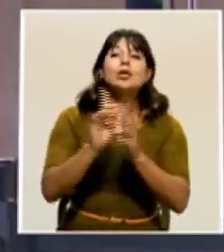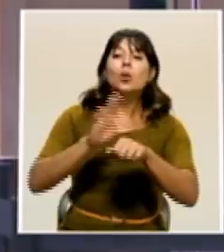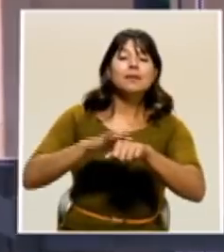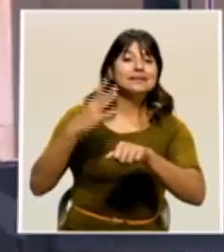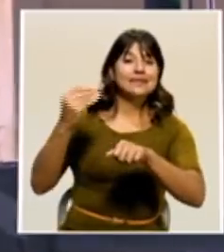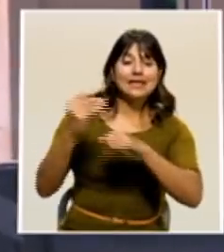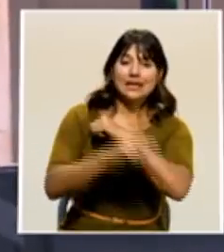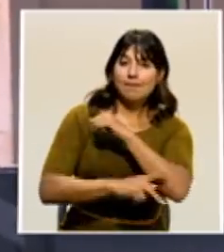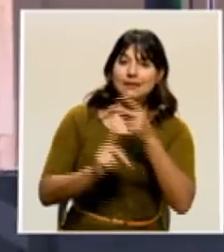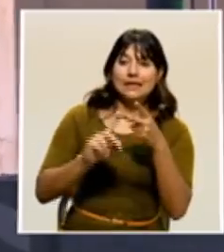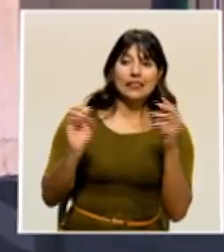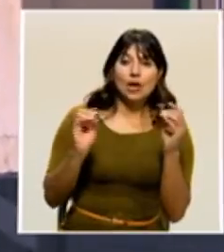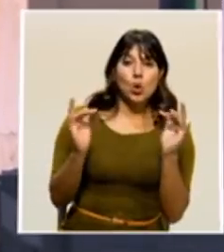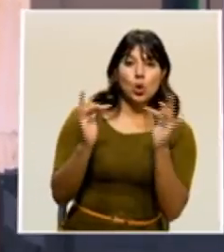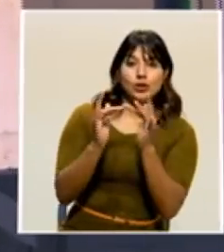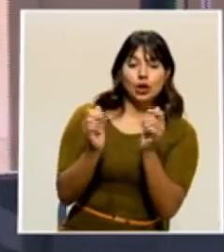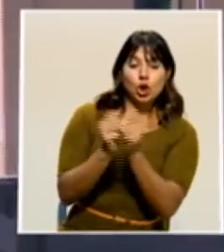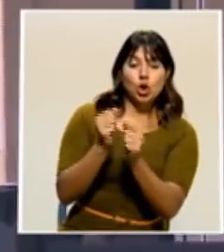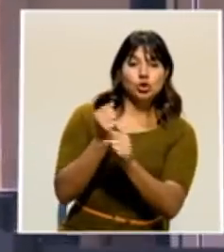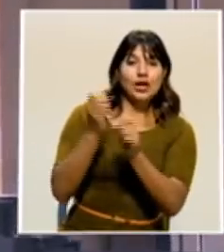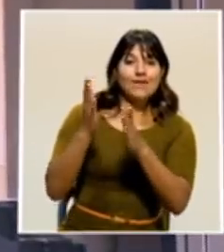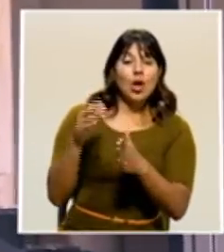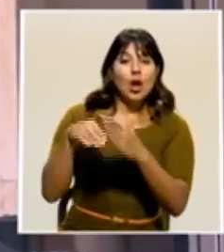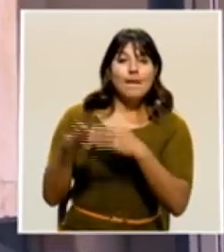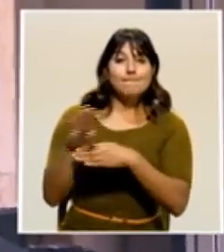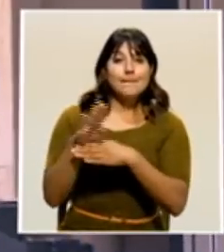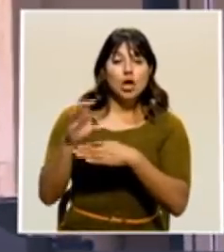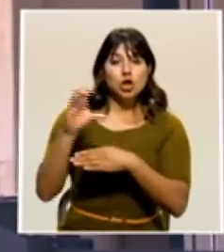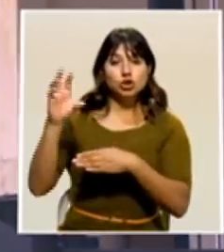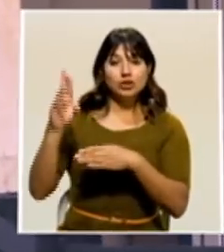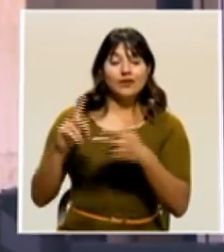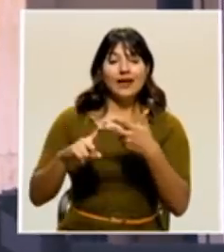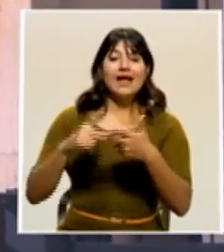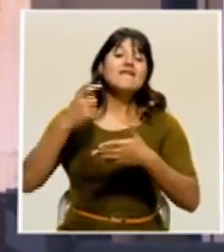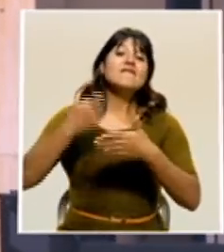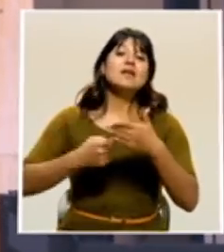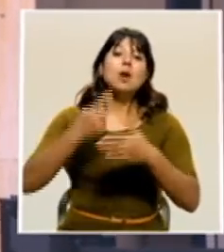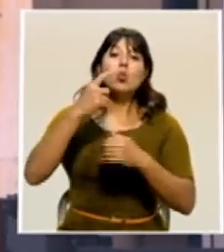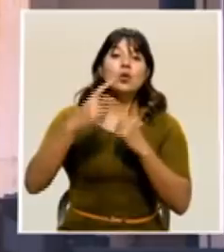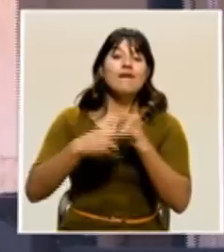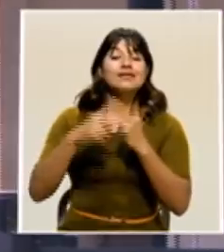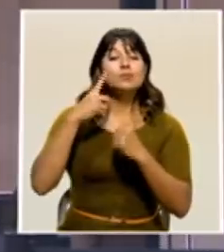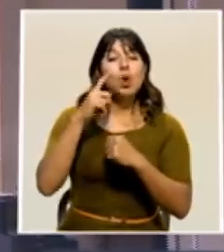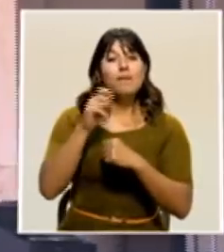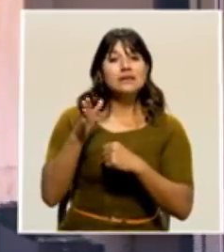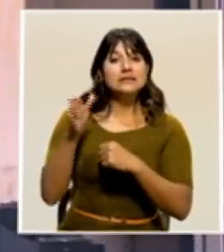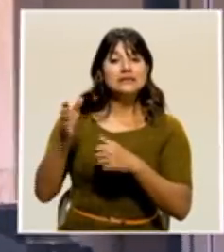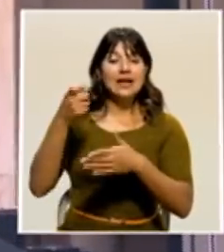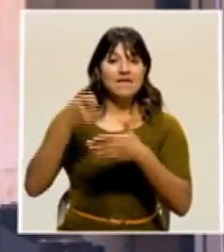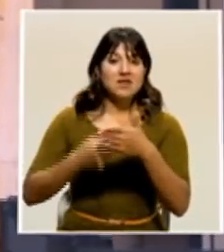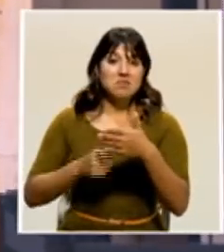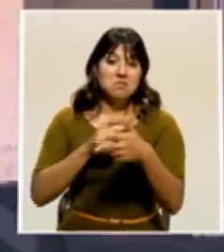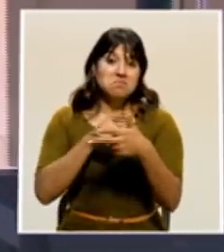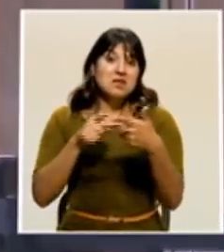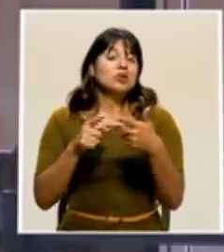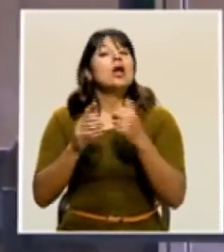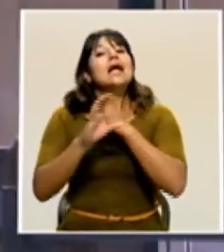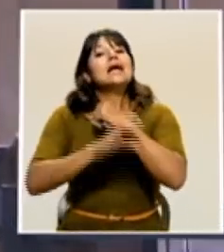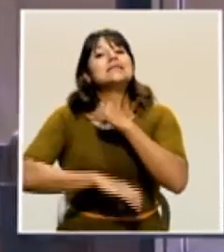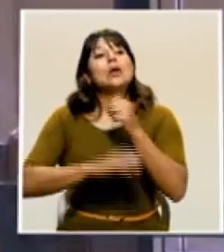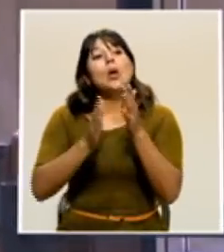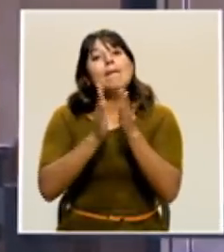con testigos o funcionarios del Banco de Costa Rica, y firmar una vez al mes serían las medidas cautelares que